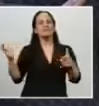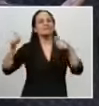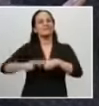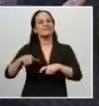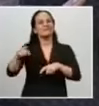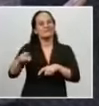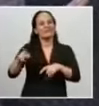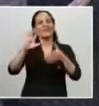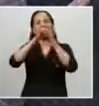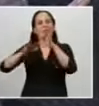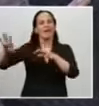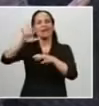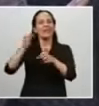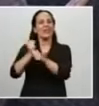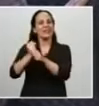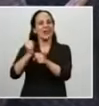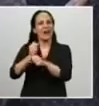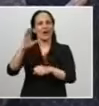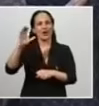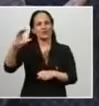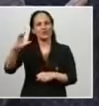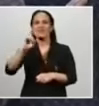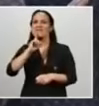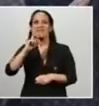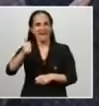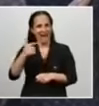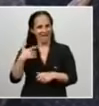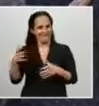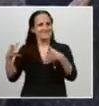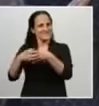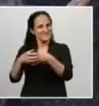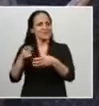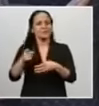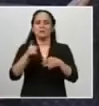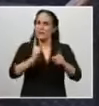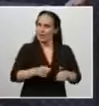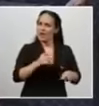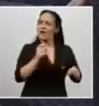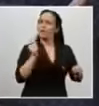de la Confederación General del Trabajo, cuando junto con los empresarios